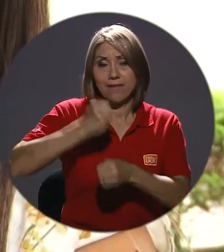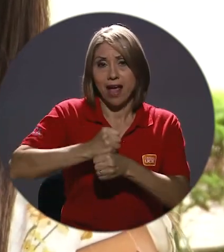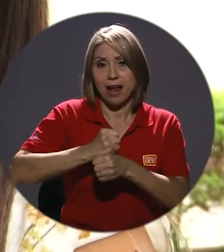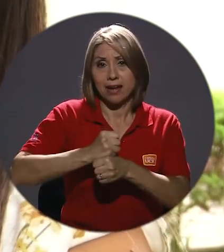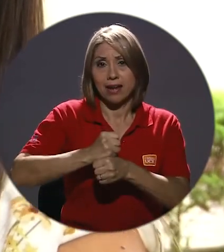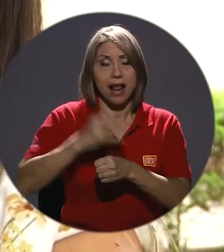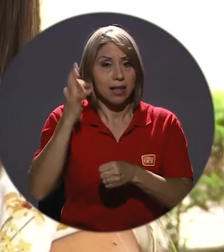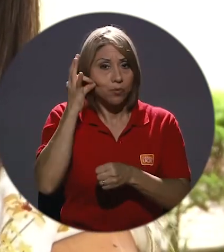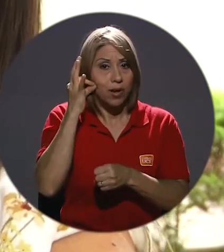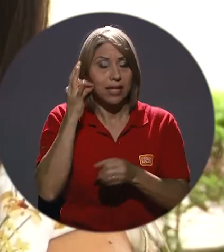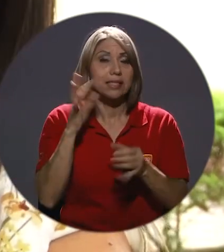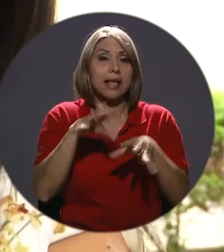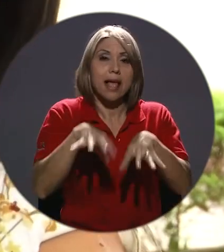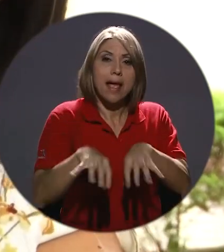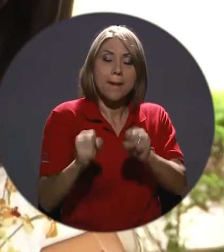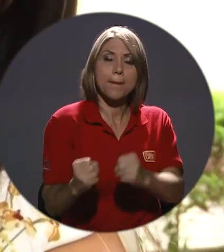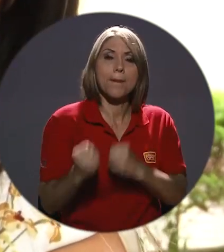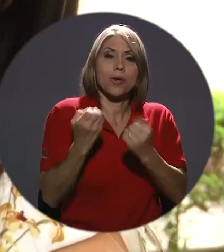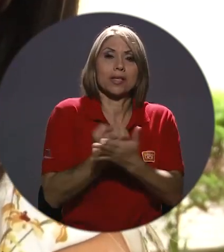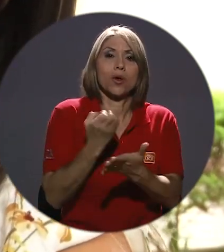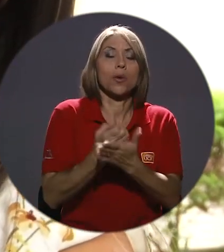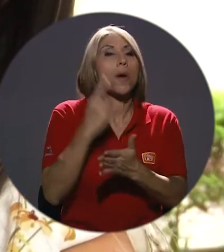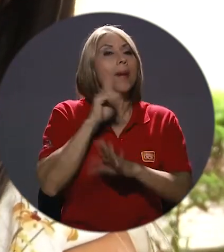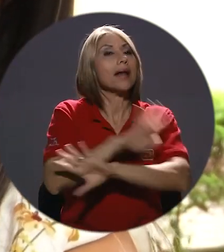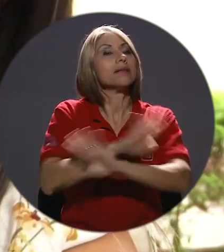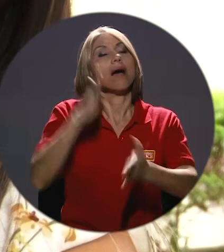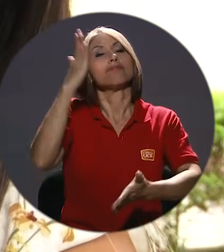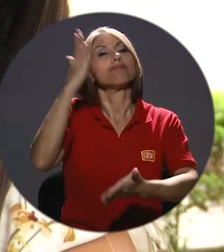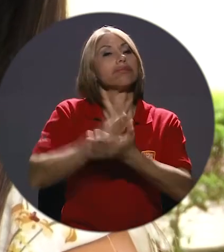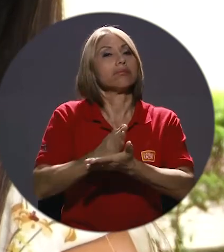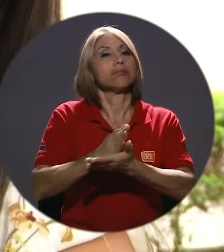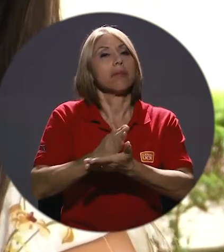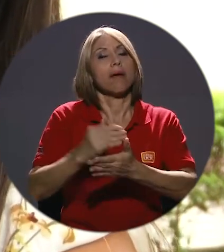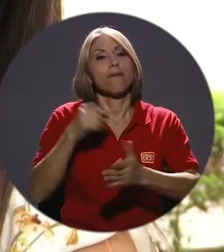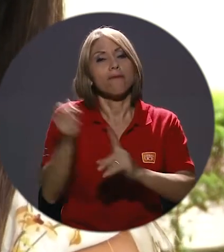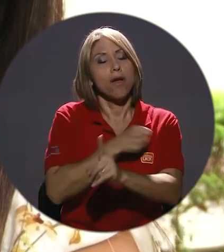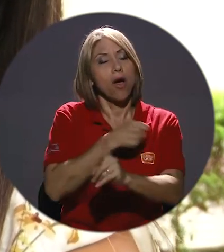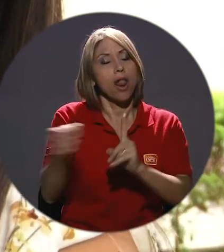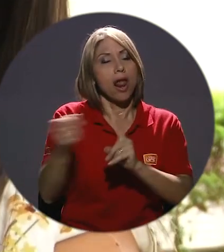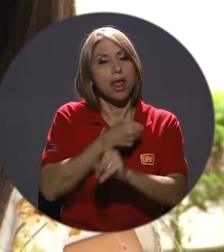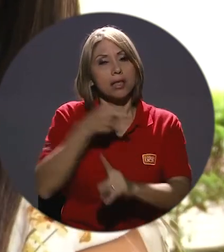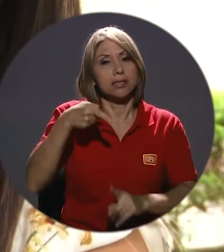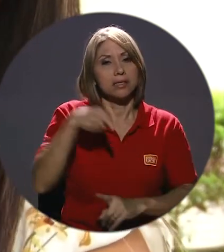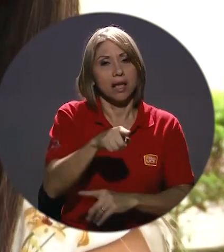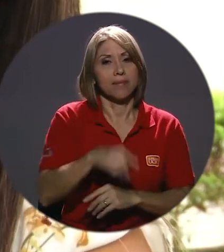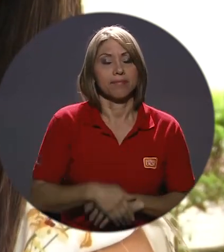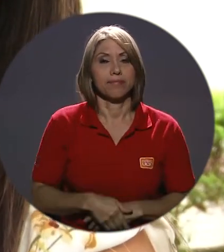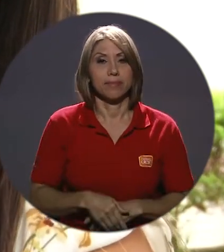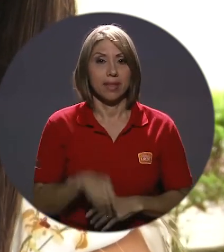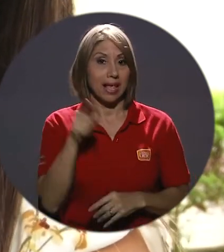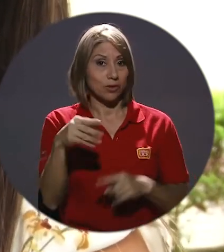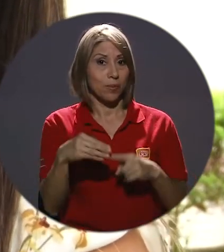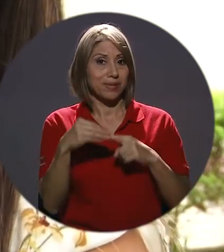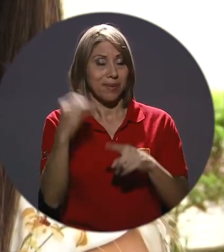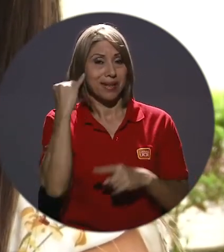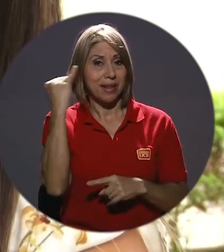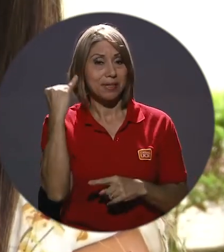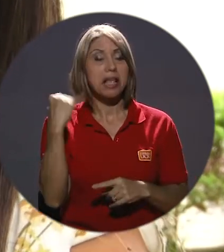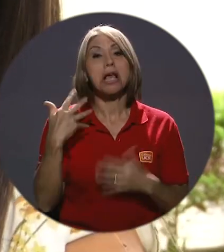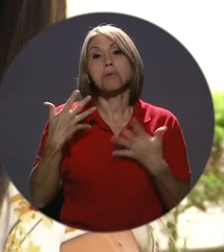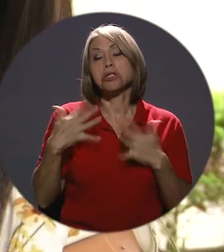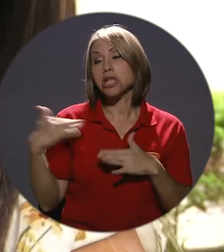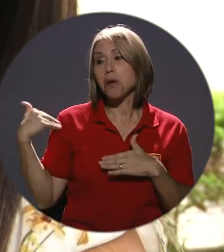visibilizaba la necesidad de trabajar el empoderamiento económico de las mujeres para romper los ciclos de violencia. Quizás esa fue como la principal